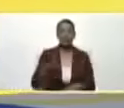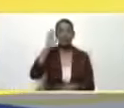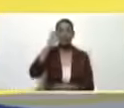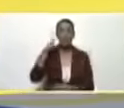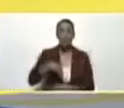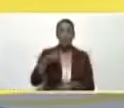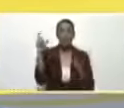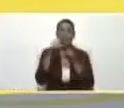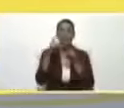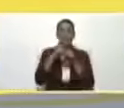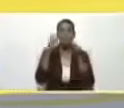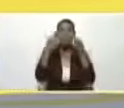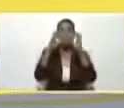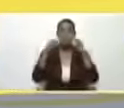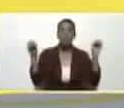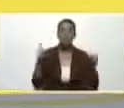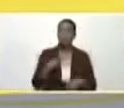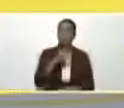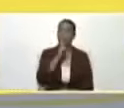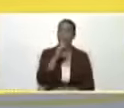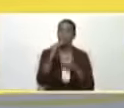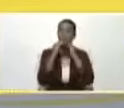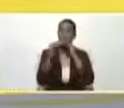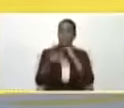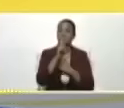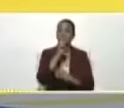tu hasta ahí No llego